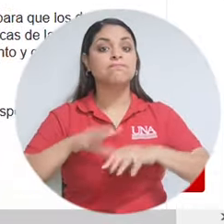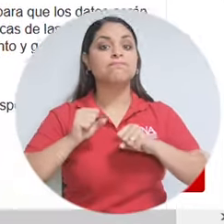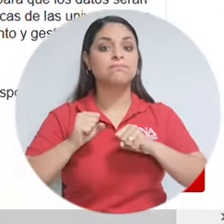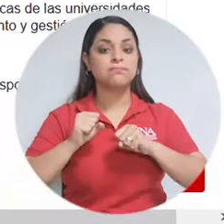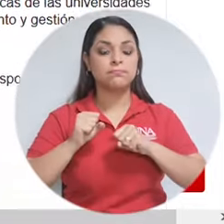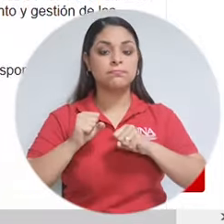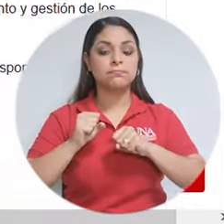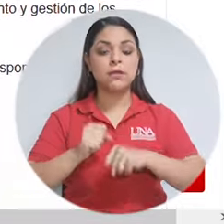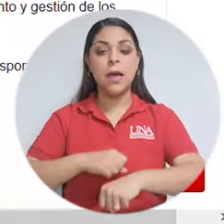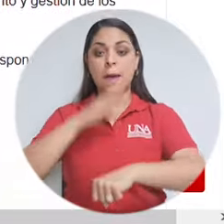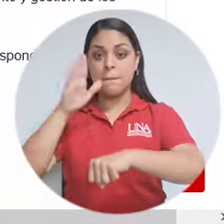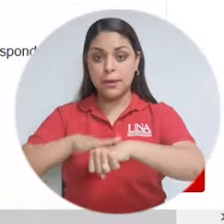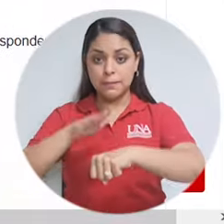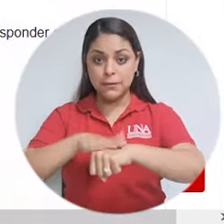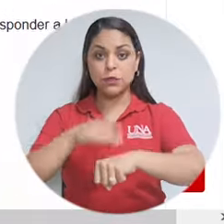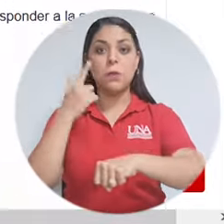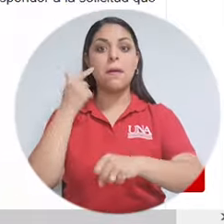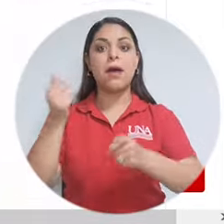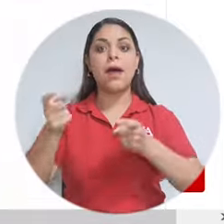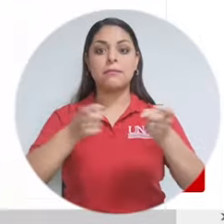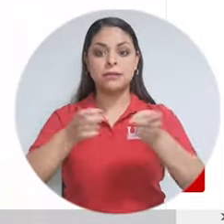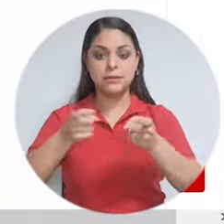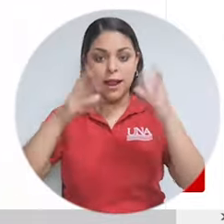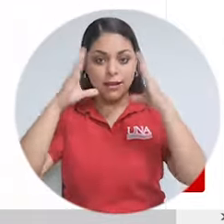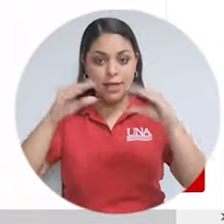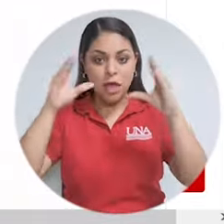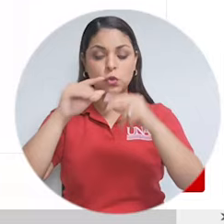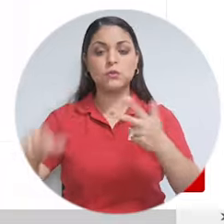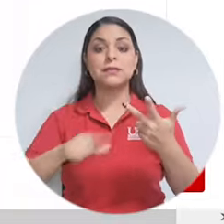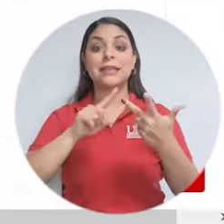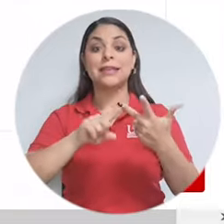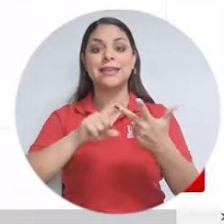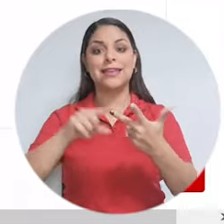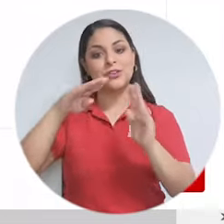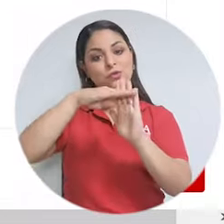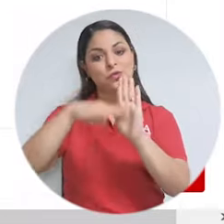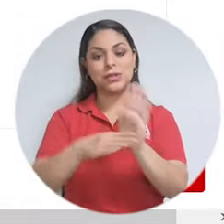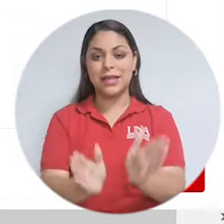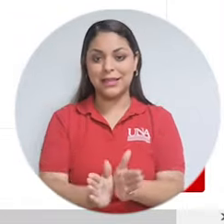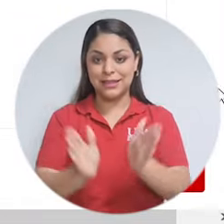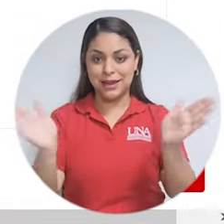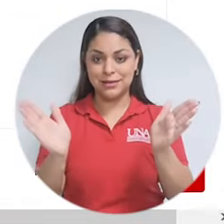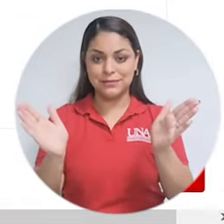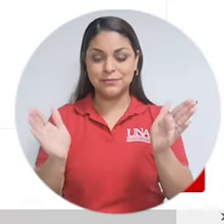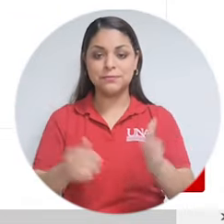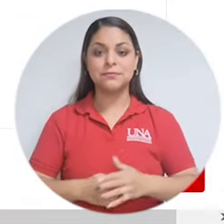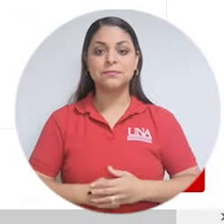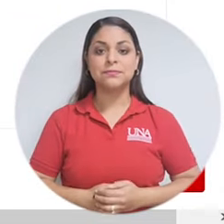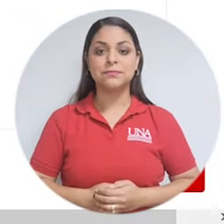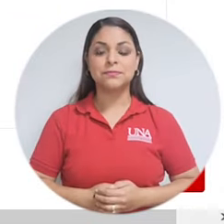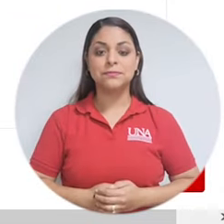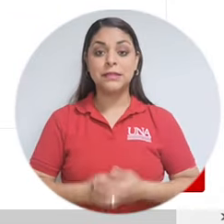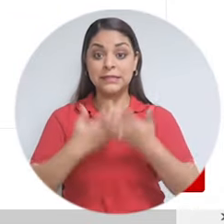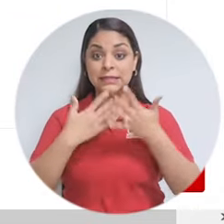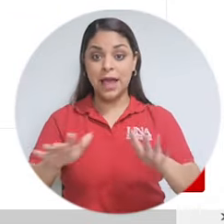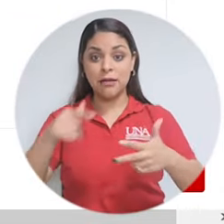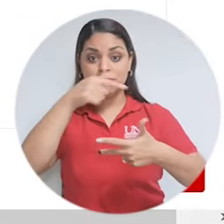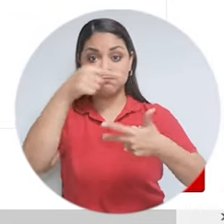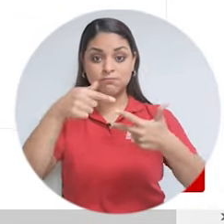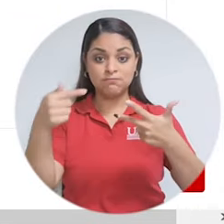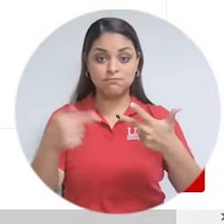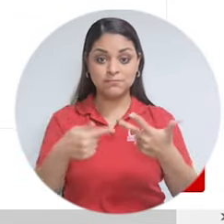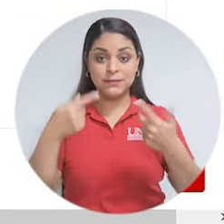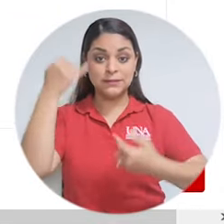adquiriendo, el permiso para la administración de los datos y las instrucciones generales. Una vez lo